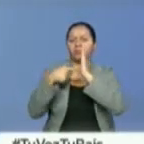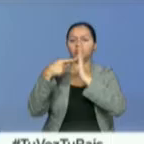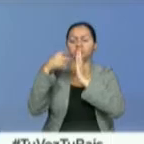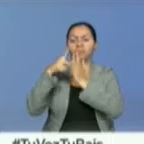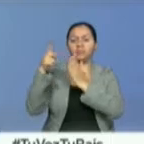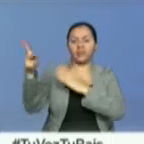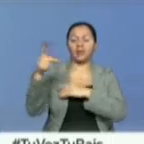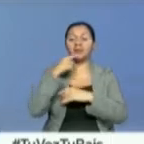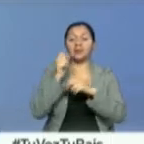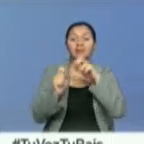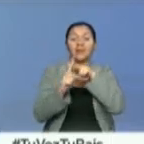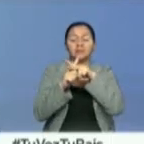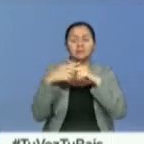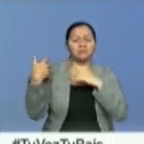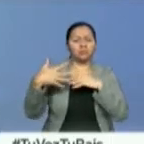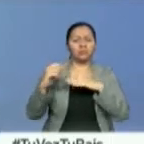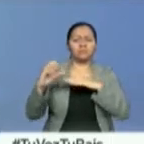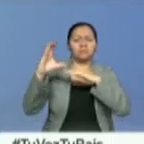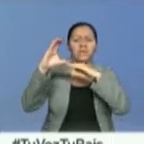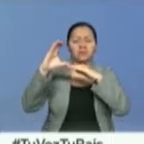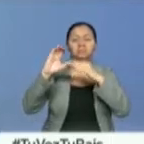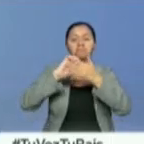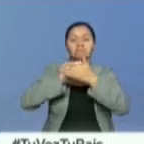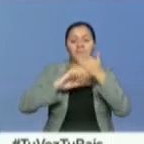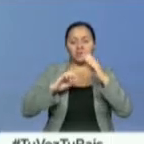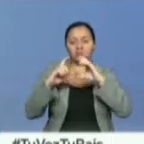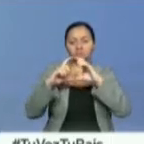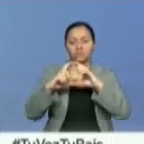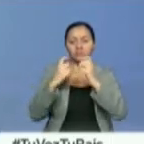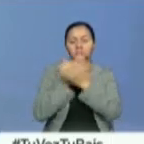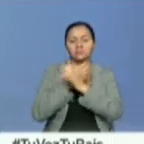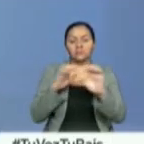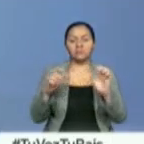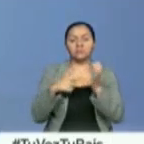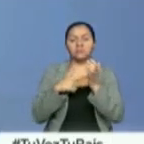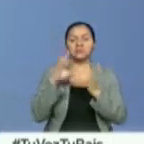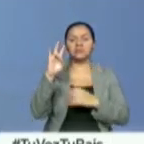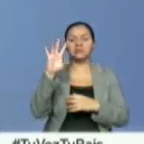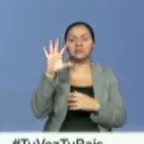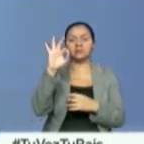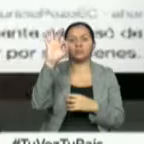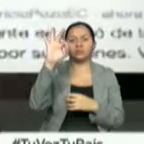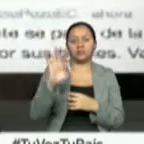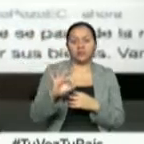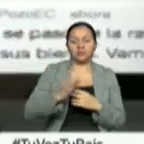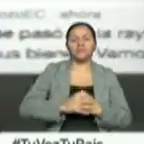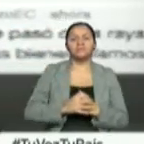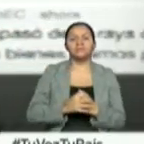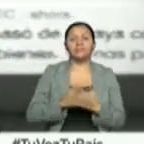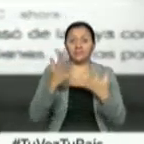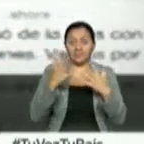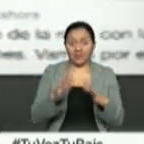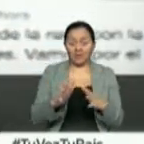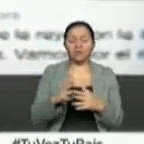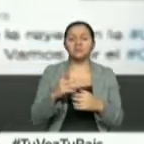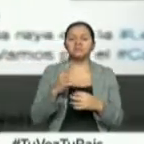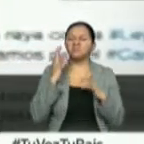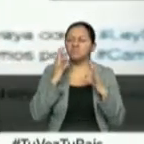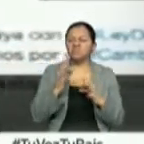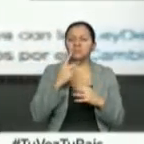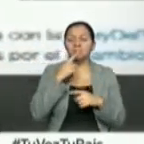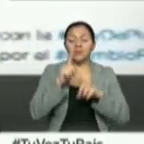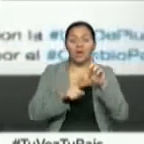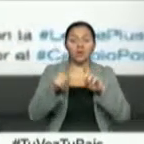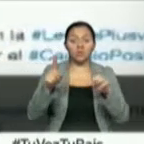ganancia extraordinaria - del monto de la franja exenta por la tarifa del 75% al contrario de las afirmaciones de